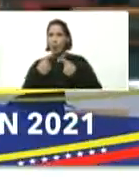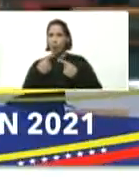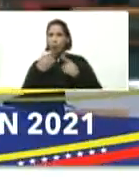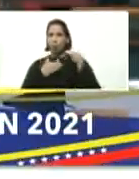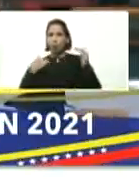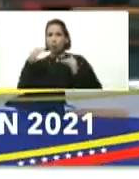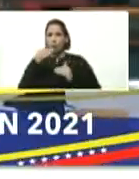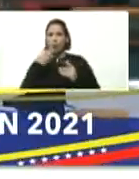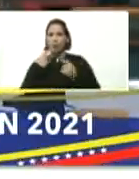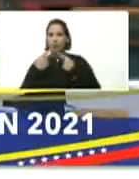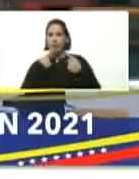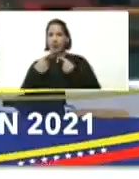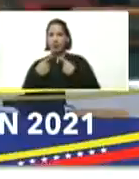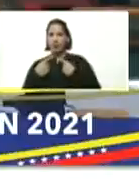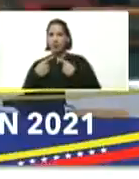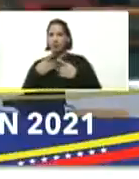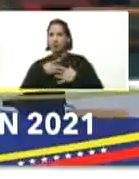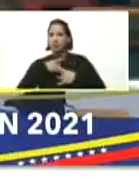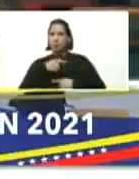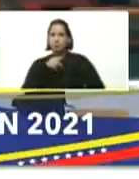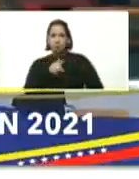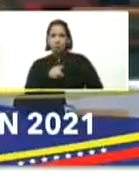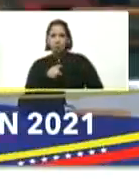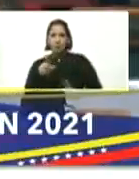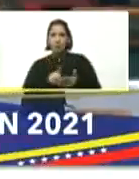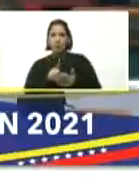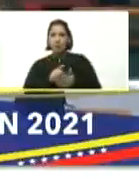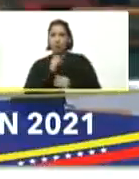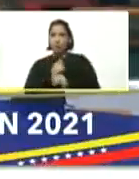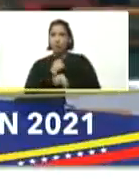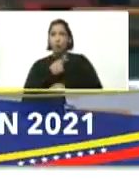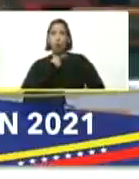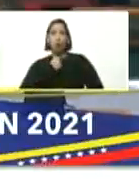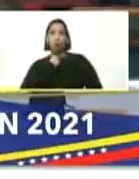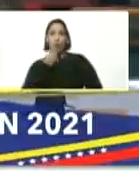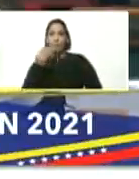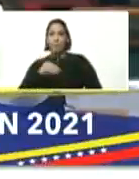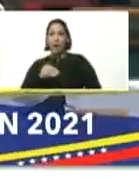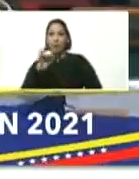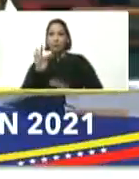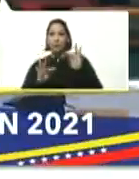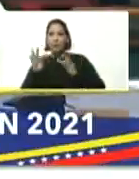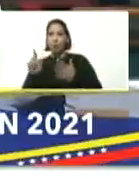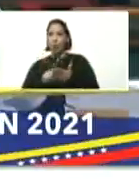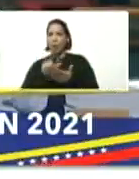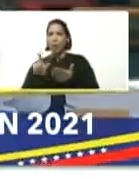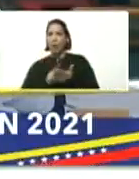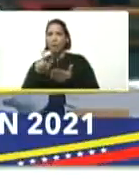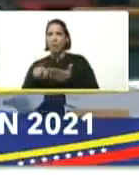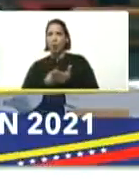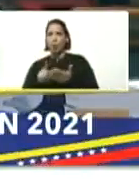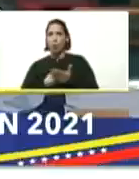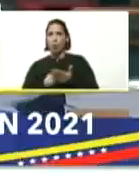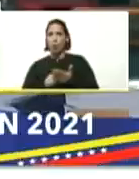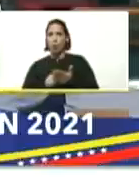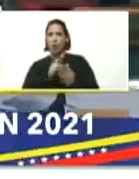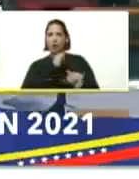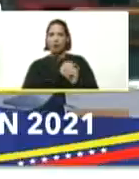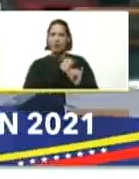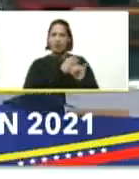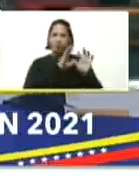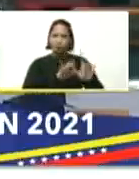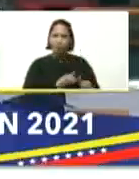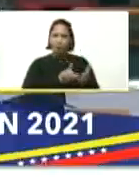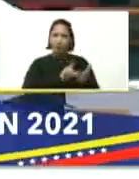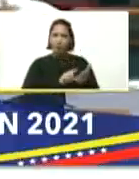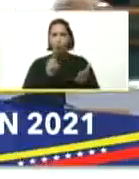tú, el libro digital o te gusta más el libro físico? Libro digital versus libro